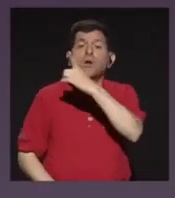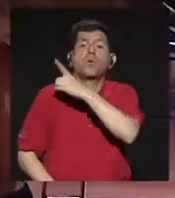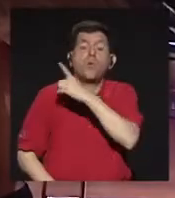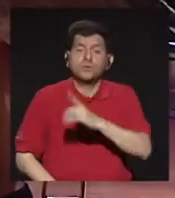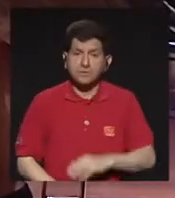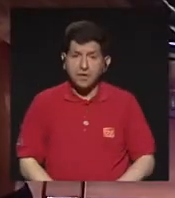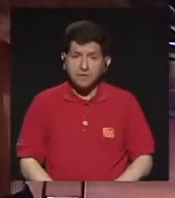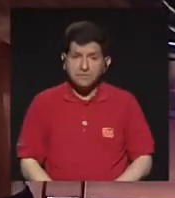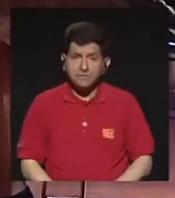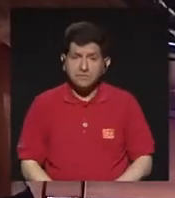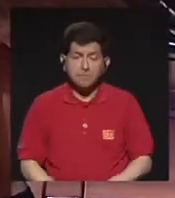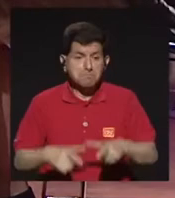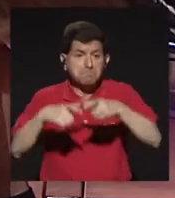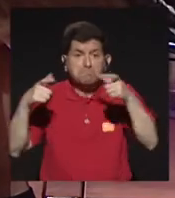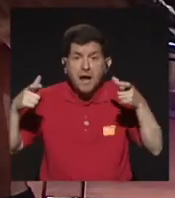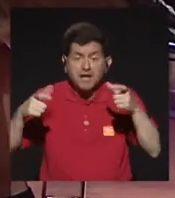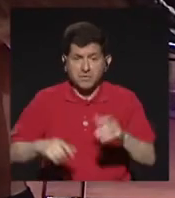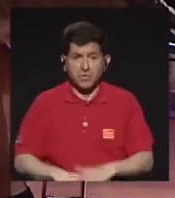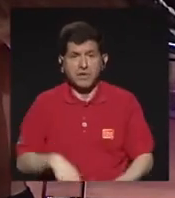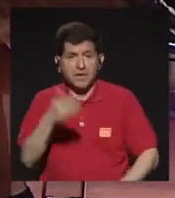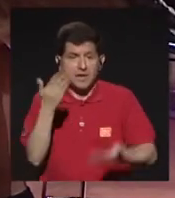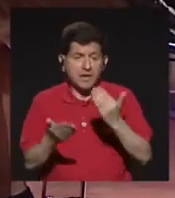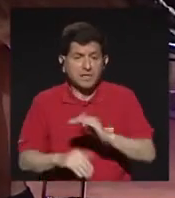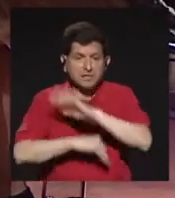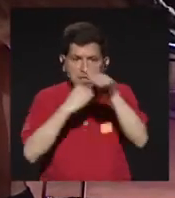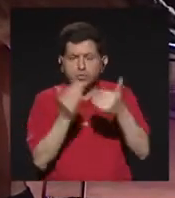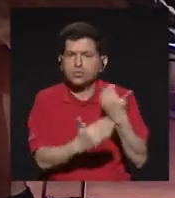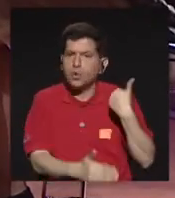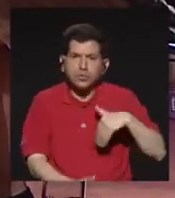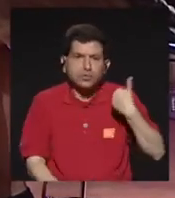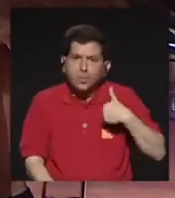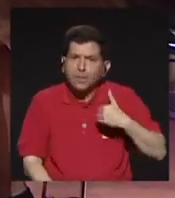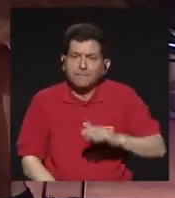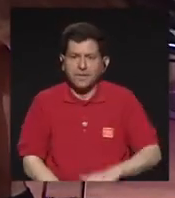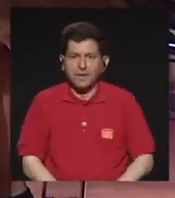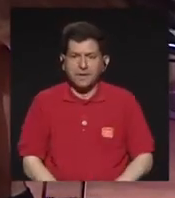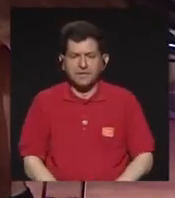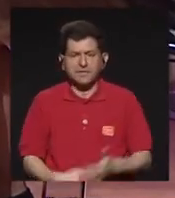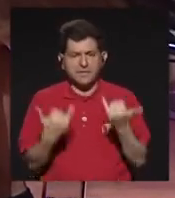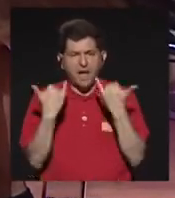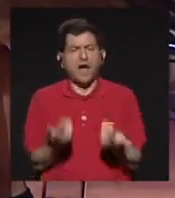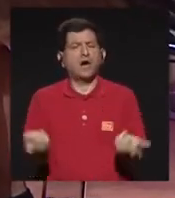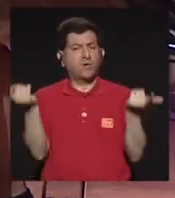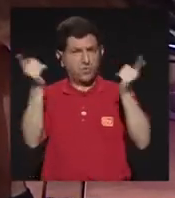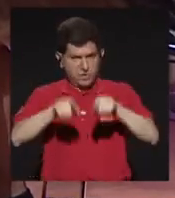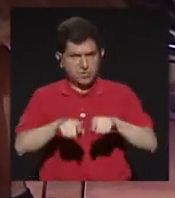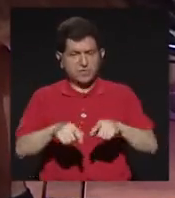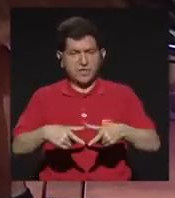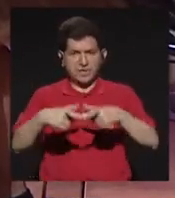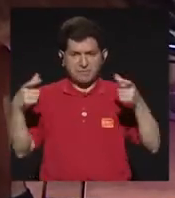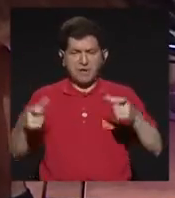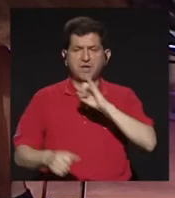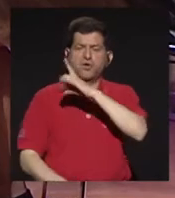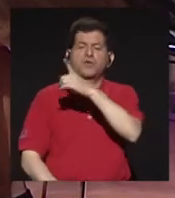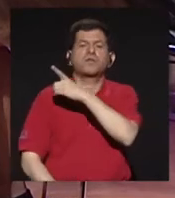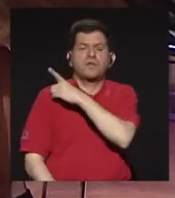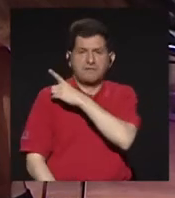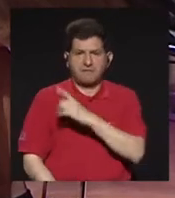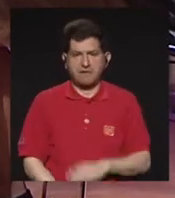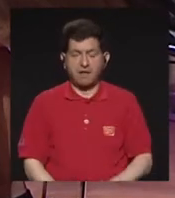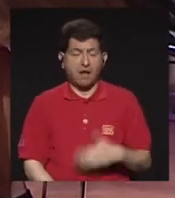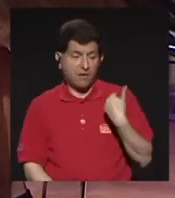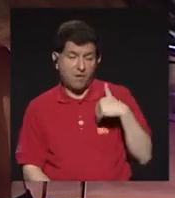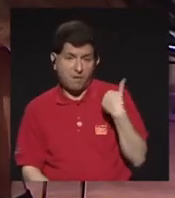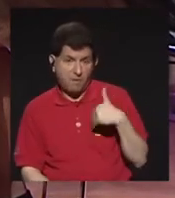directivas, y la mayoría, digamos, por no decir todos, son hombres. Bueno, ahora ha estado sucediendo eso, ¿verdad? Que la mayoría de las juntas directivas